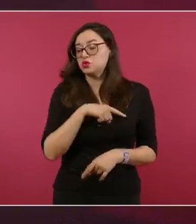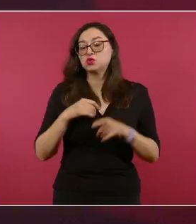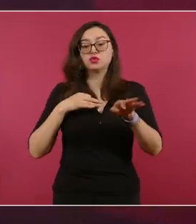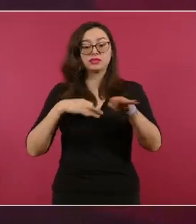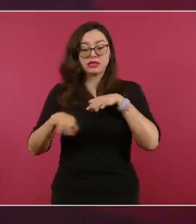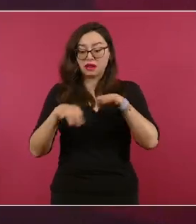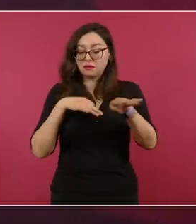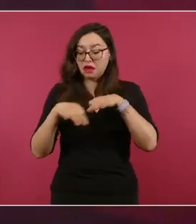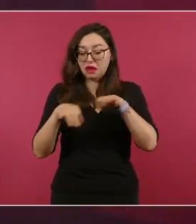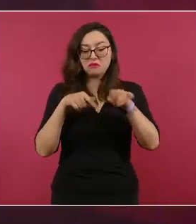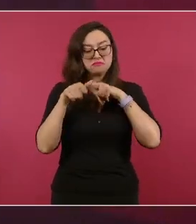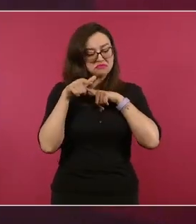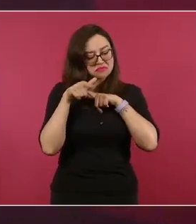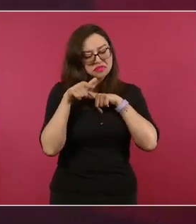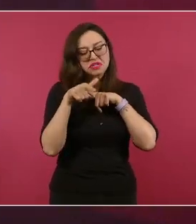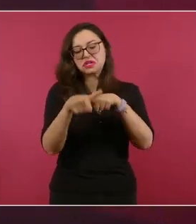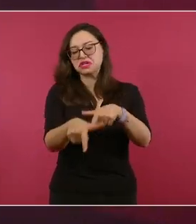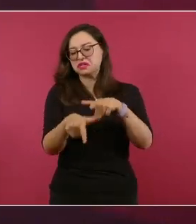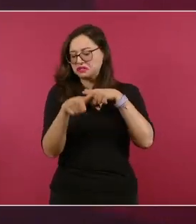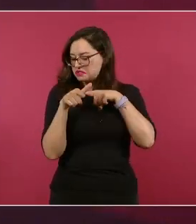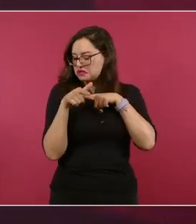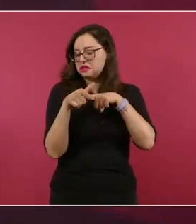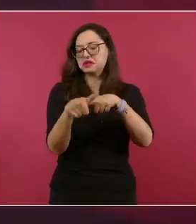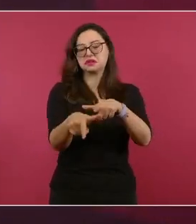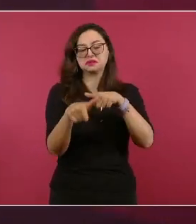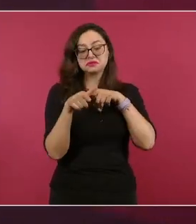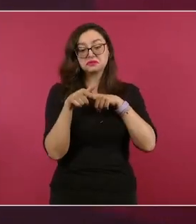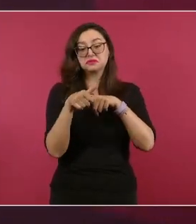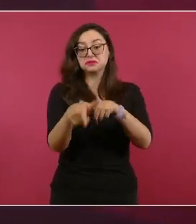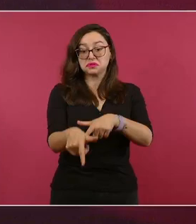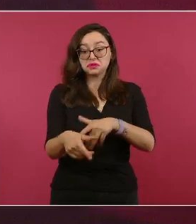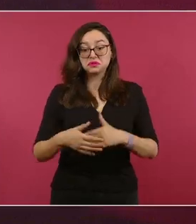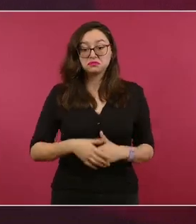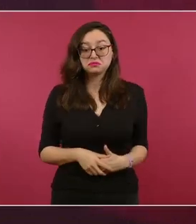y ustedes tienen todo el derecho de